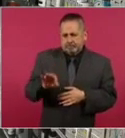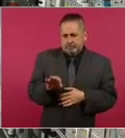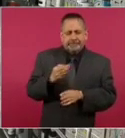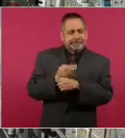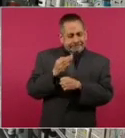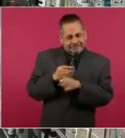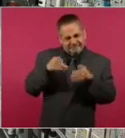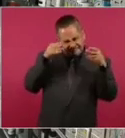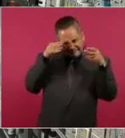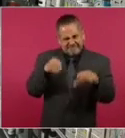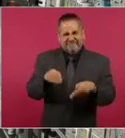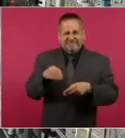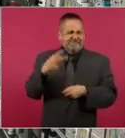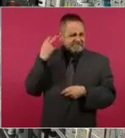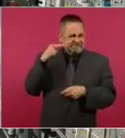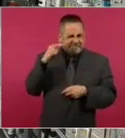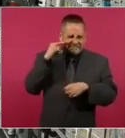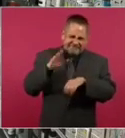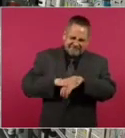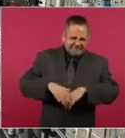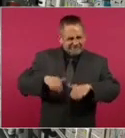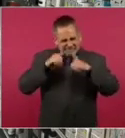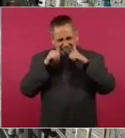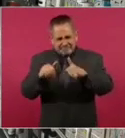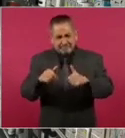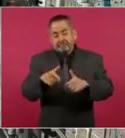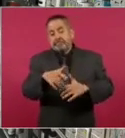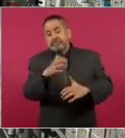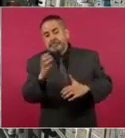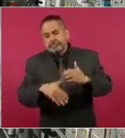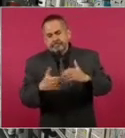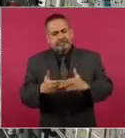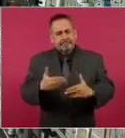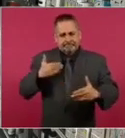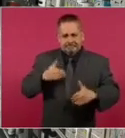tenemos que reforzar aún más antes de que concluya este año.